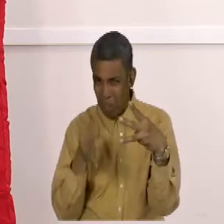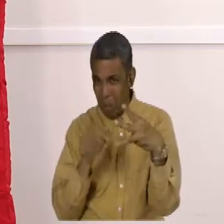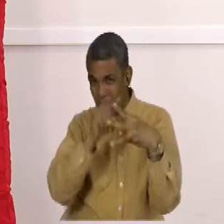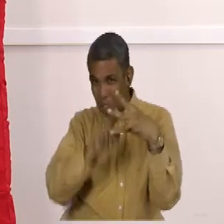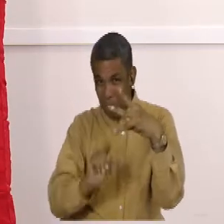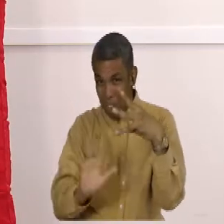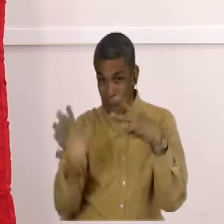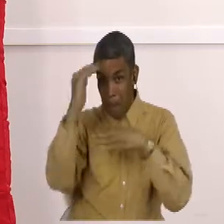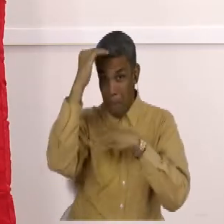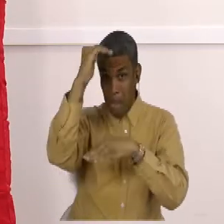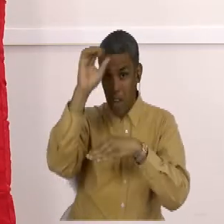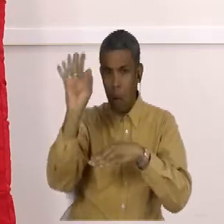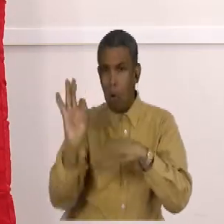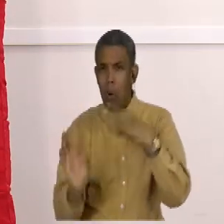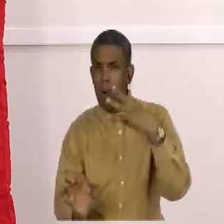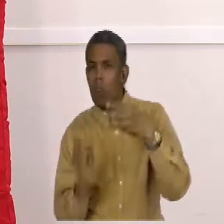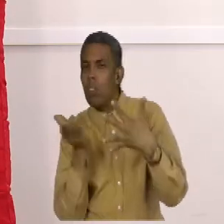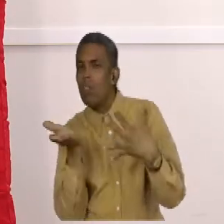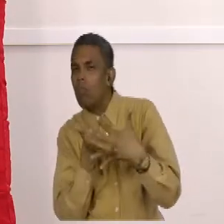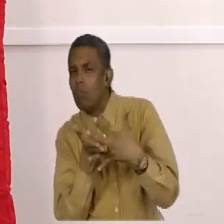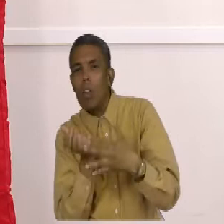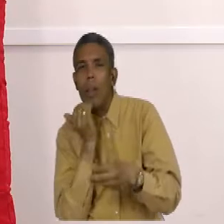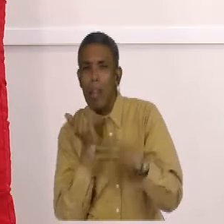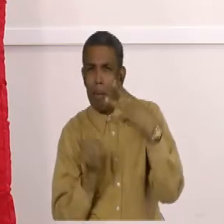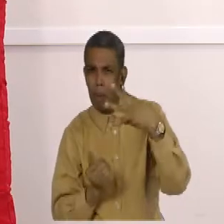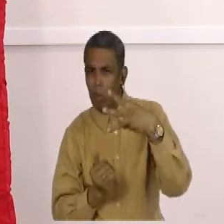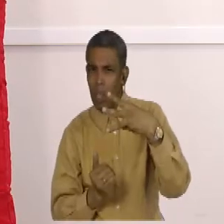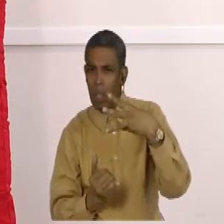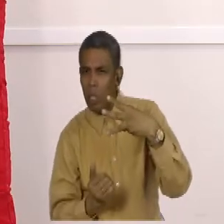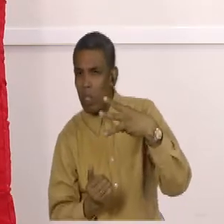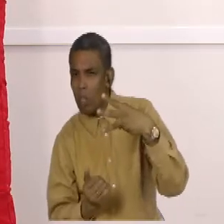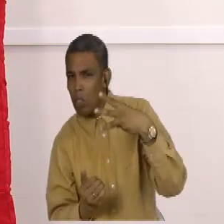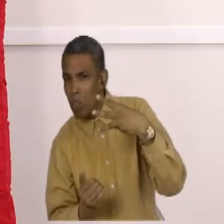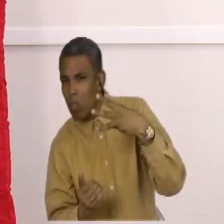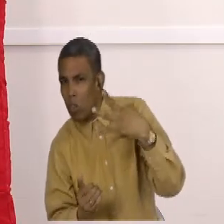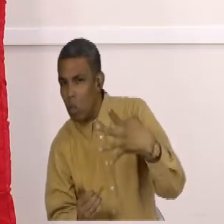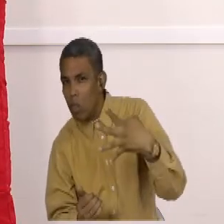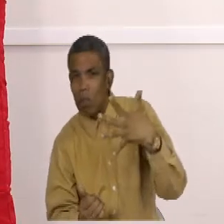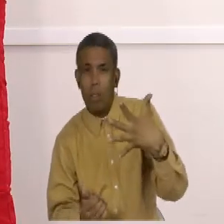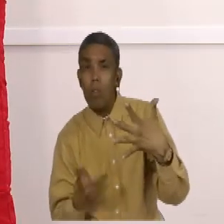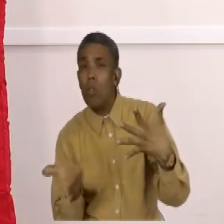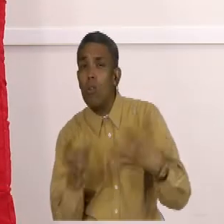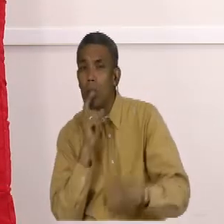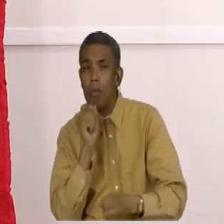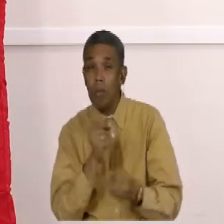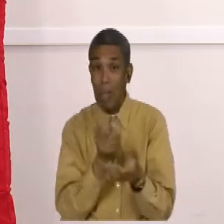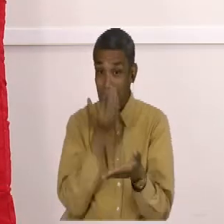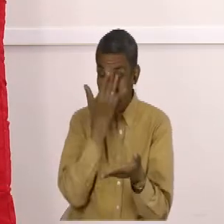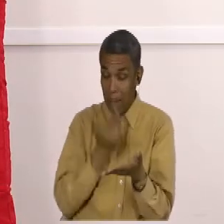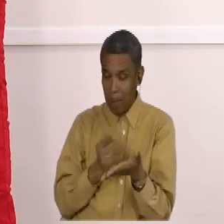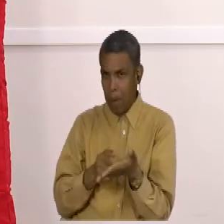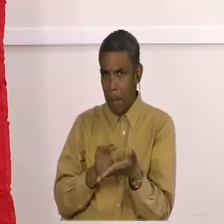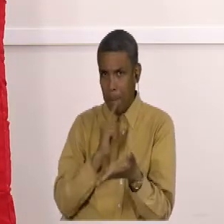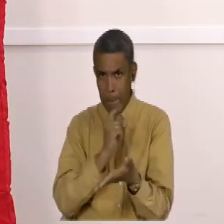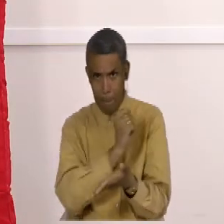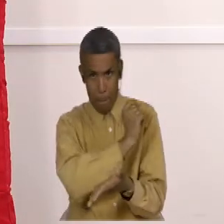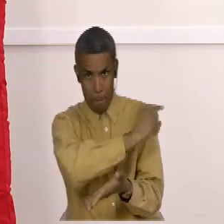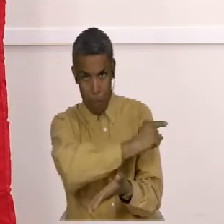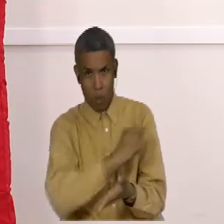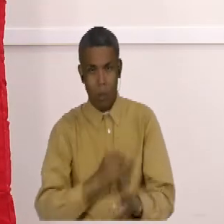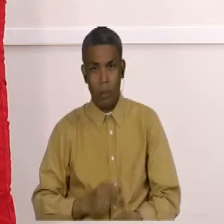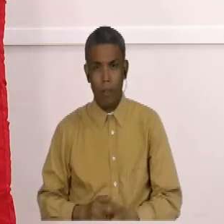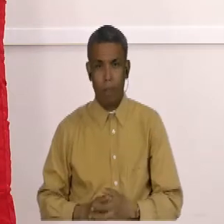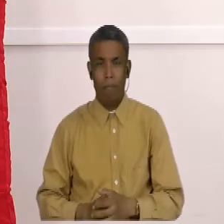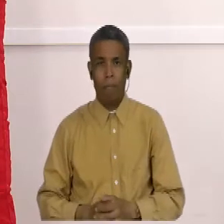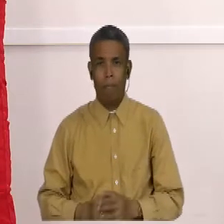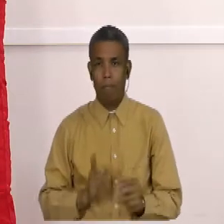los intermedios? Como aclararle ese pedacito a nuestra televidente. Bueno, lógico que esto sería como un tema mucho